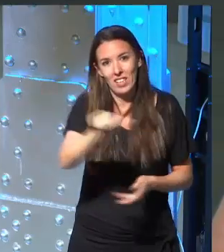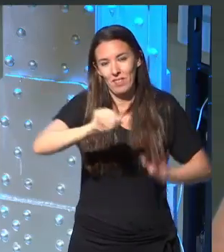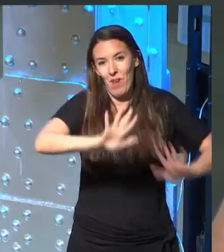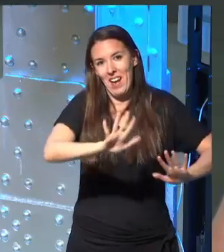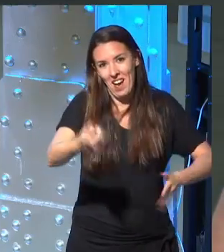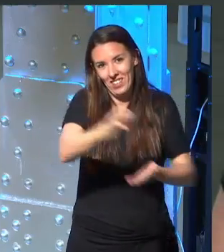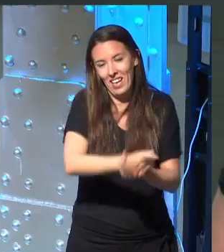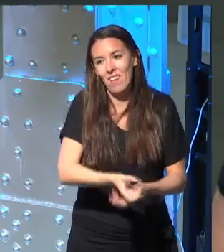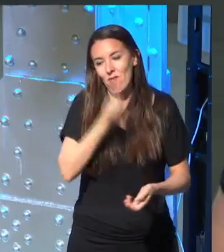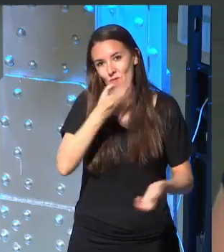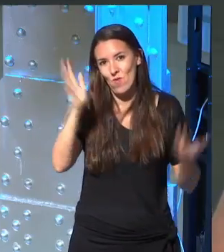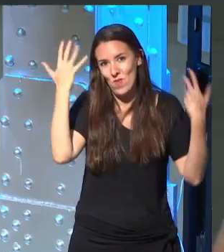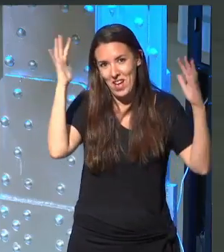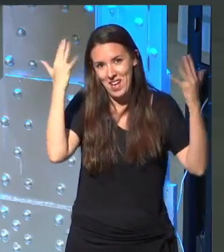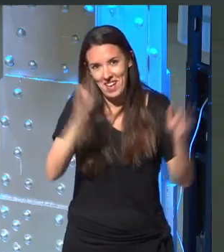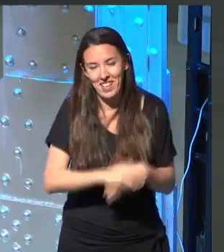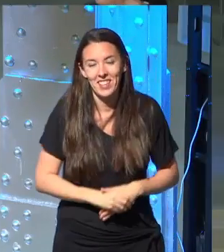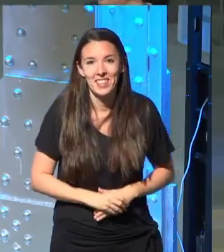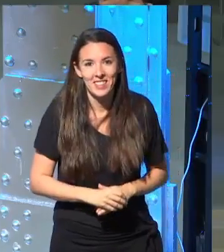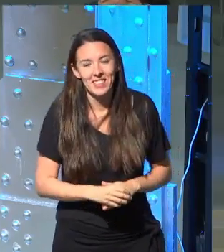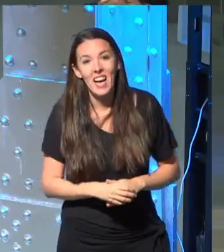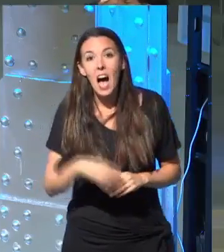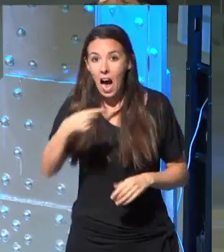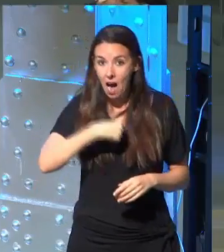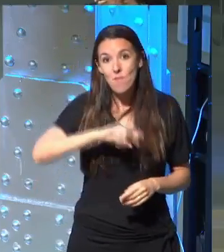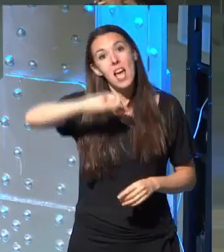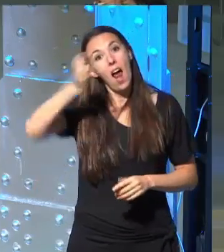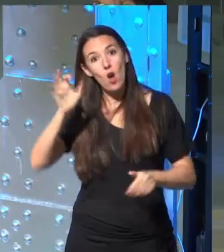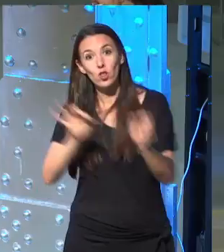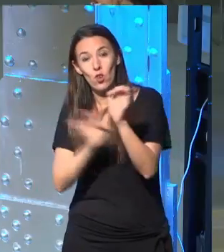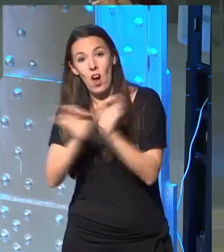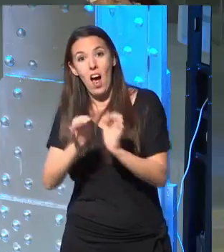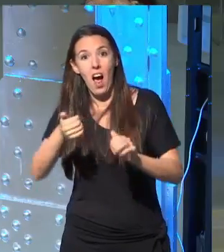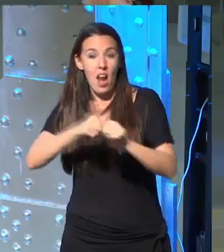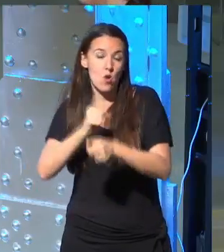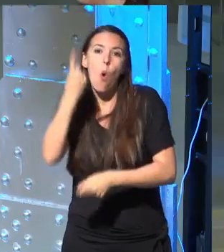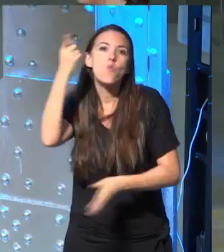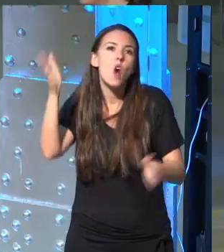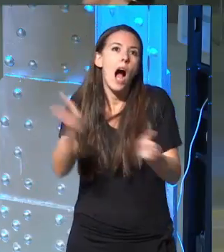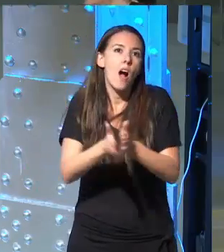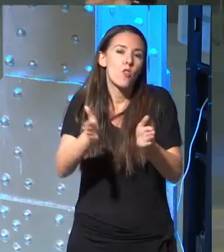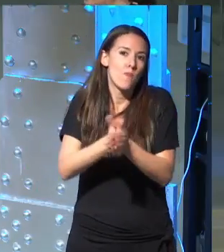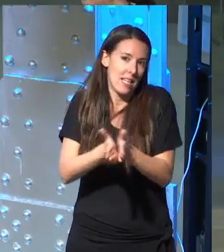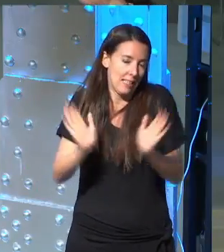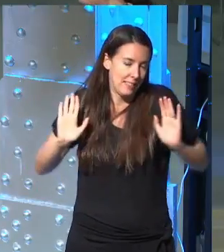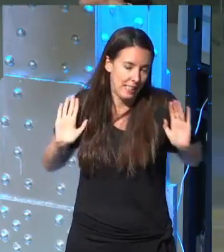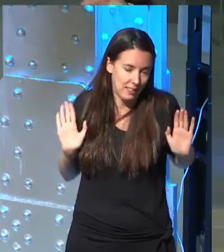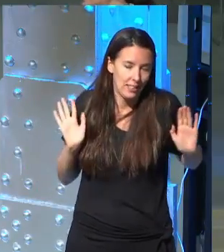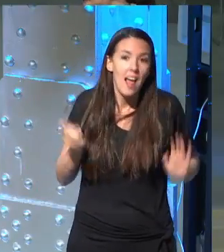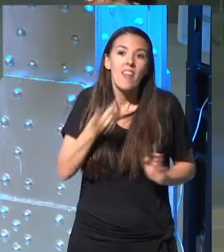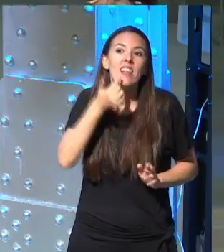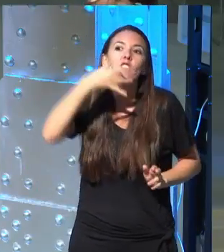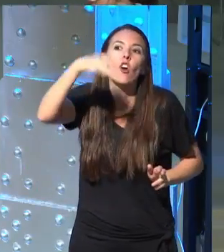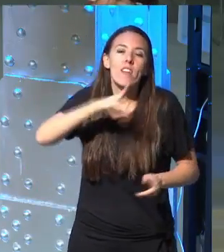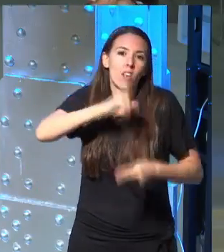allí. Así que, a ti y al otro Manuel. A mí y al otro Manuel. Bueno, a mí y a un acompañante no han dicho